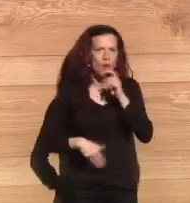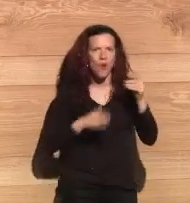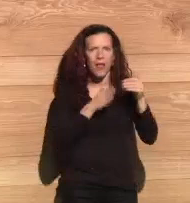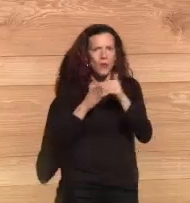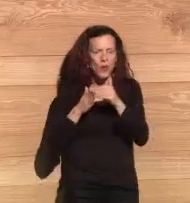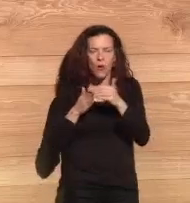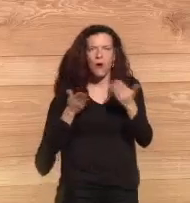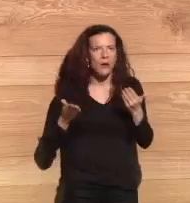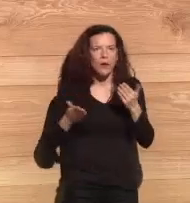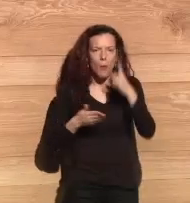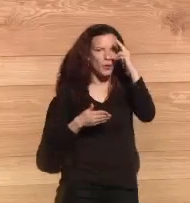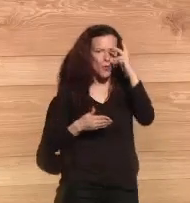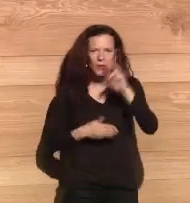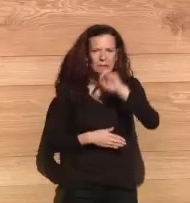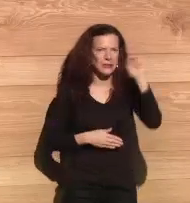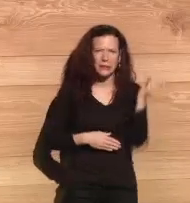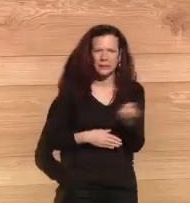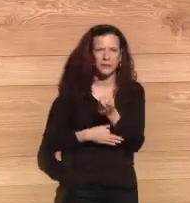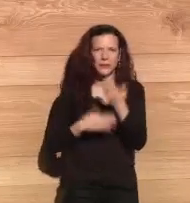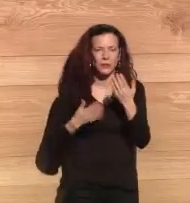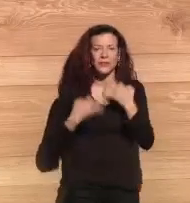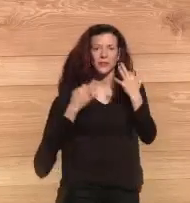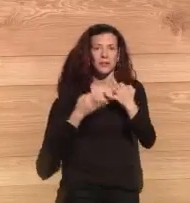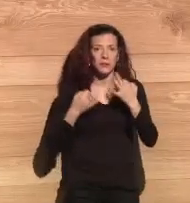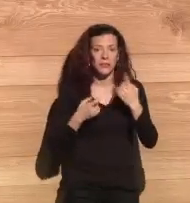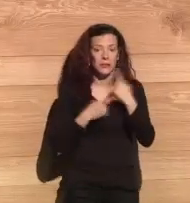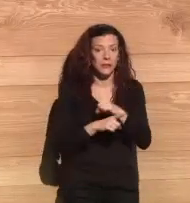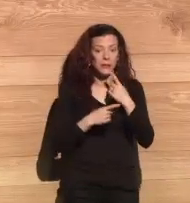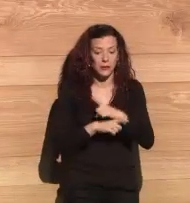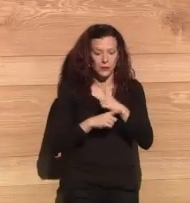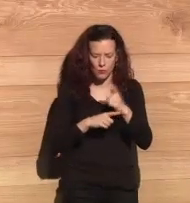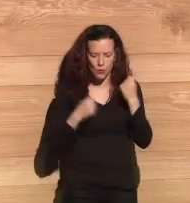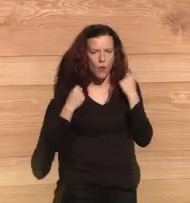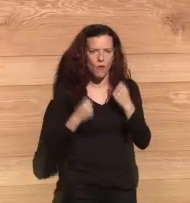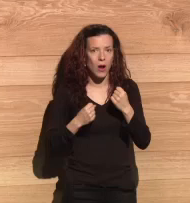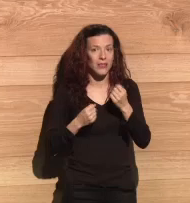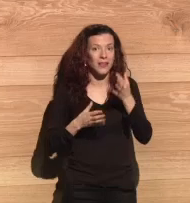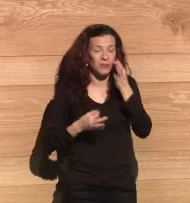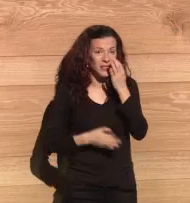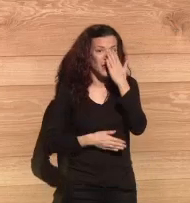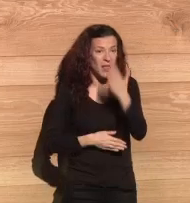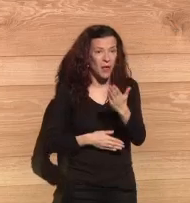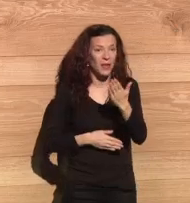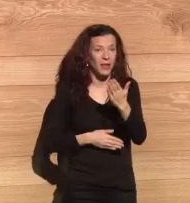camión. Entonces, como siempre, un estado de tensión muy fuerte. La verdad es